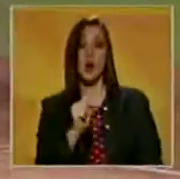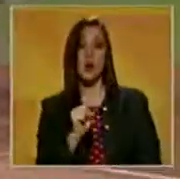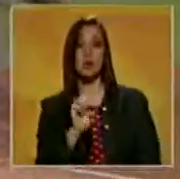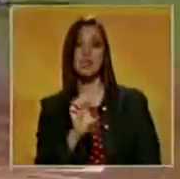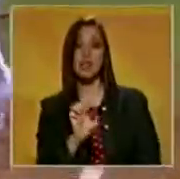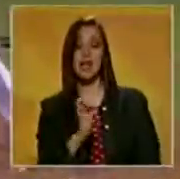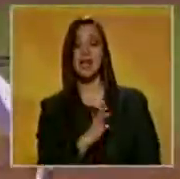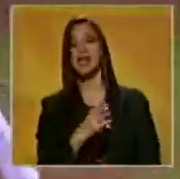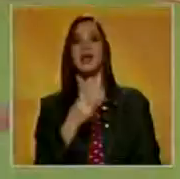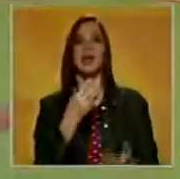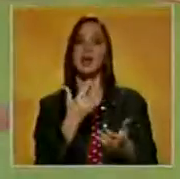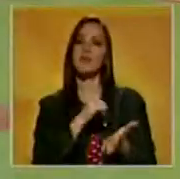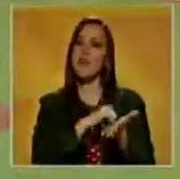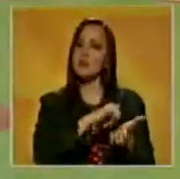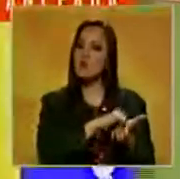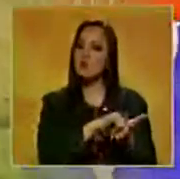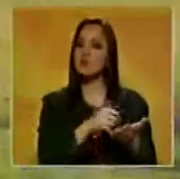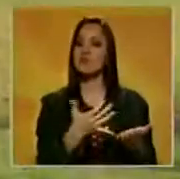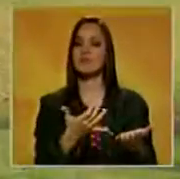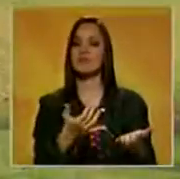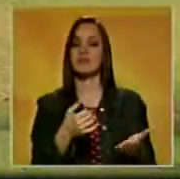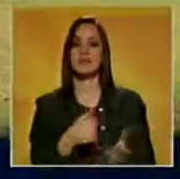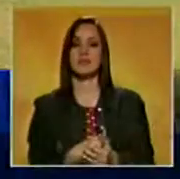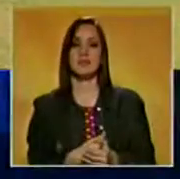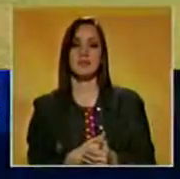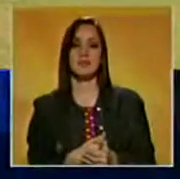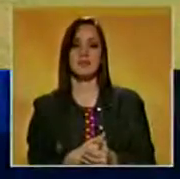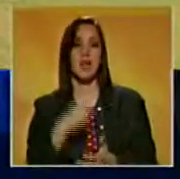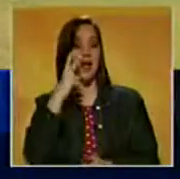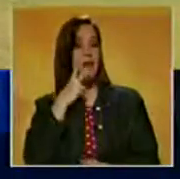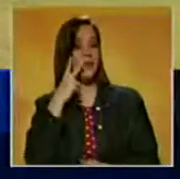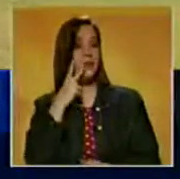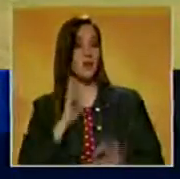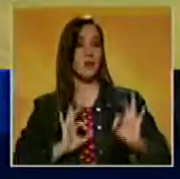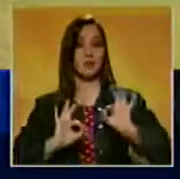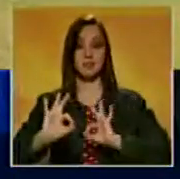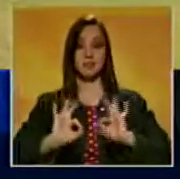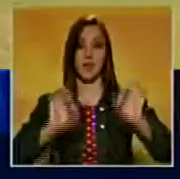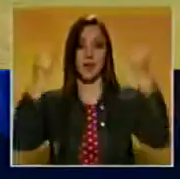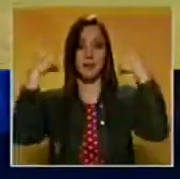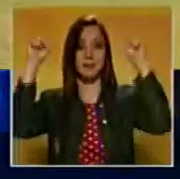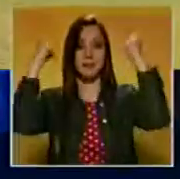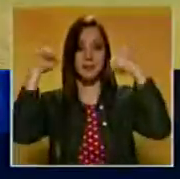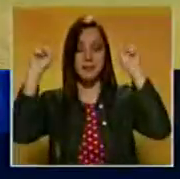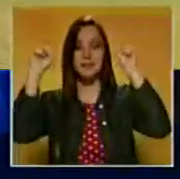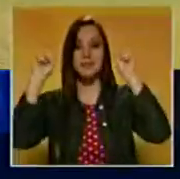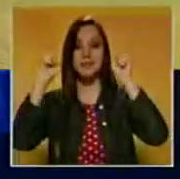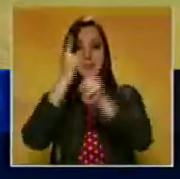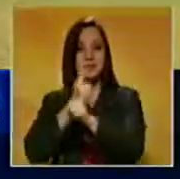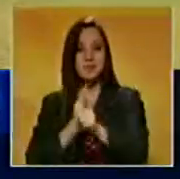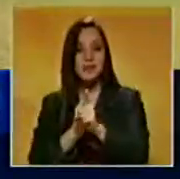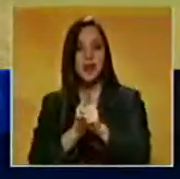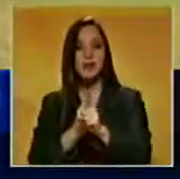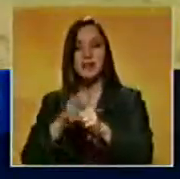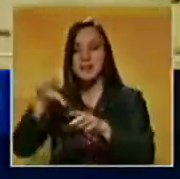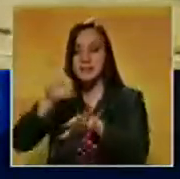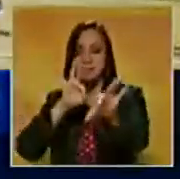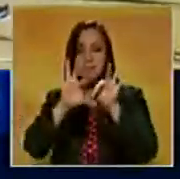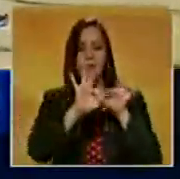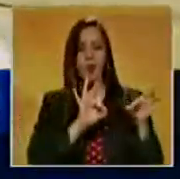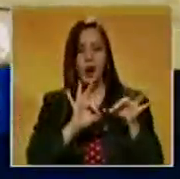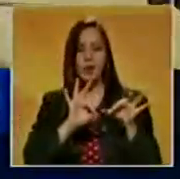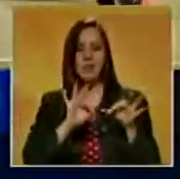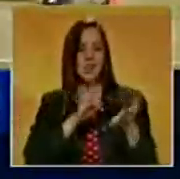estará con los Yankees. La Vinotinto continúa su preparación para el estreno de las eliminatorias al Mundial Rusia 2018